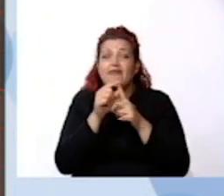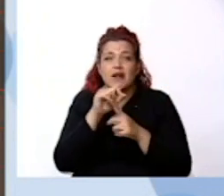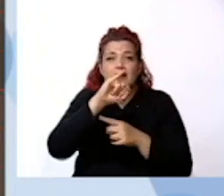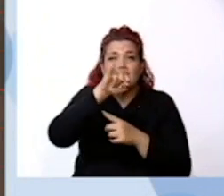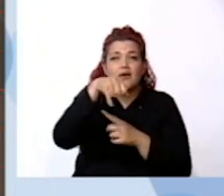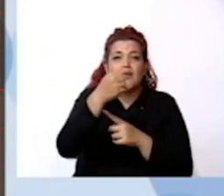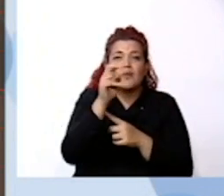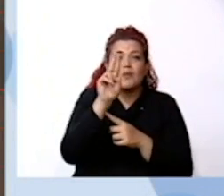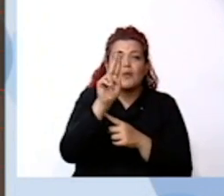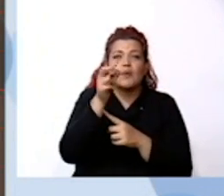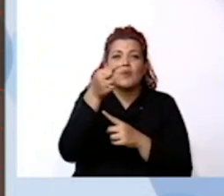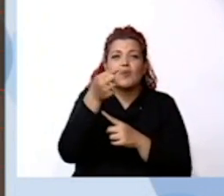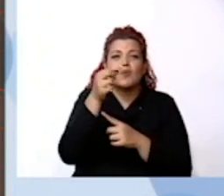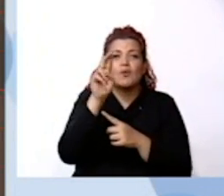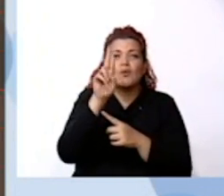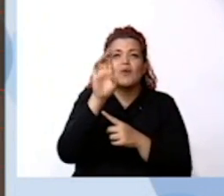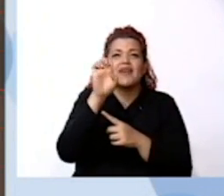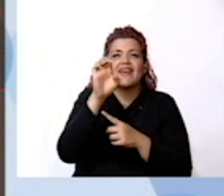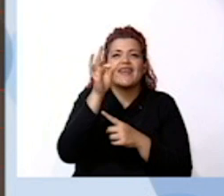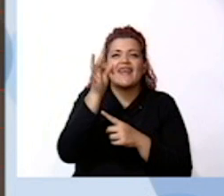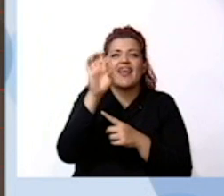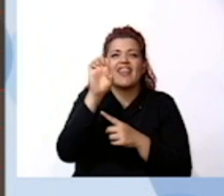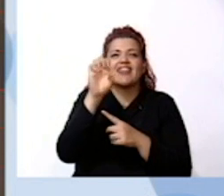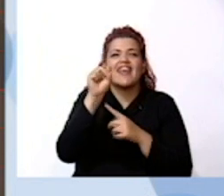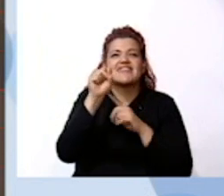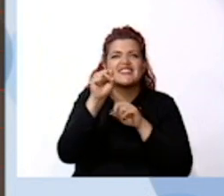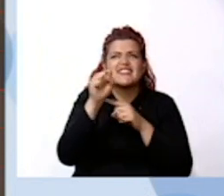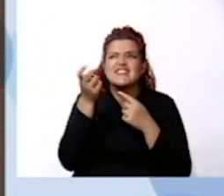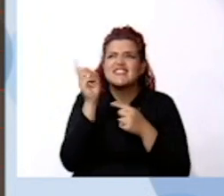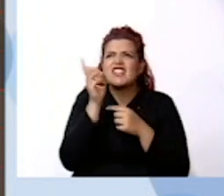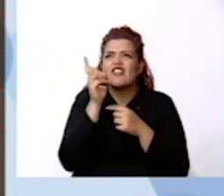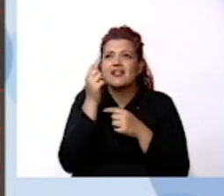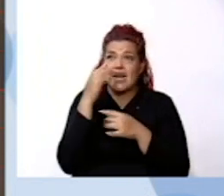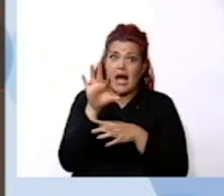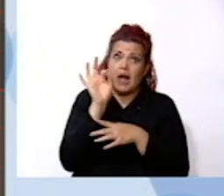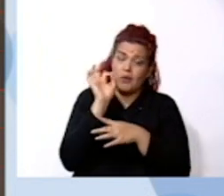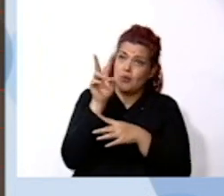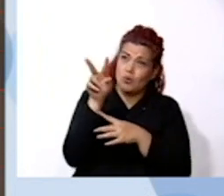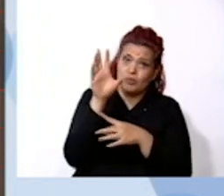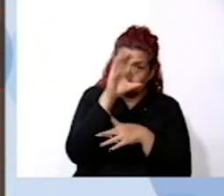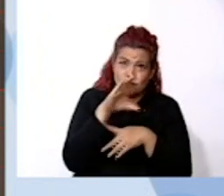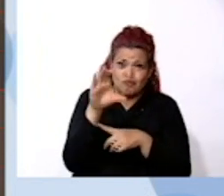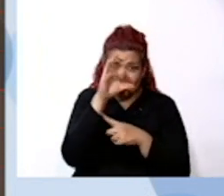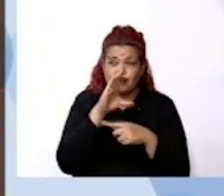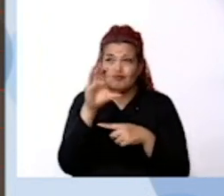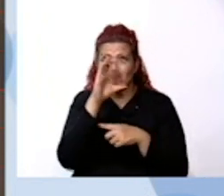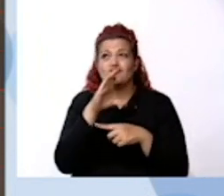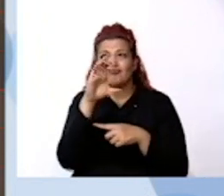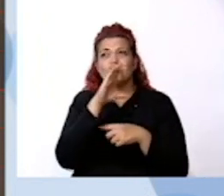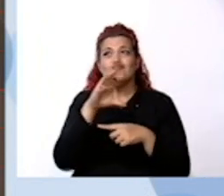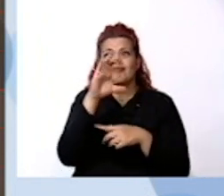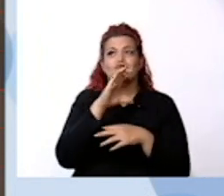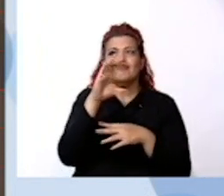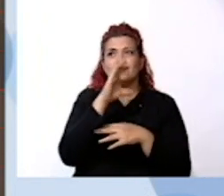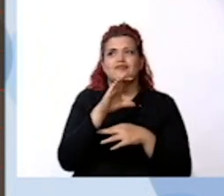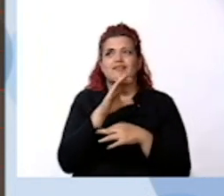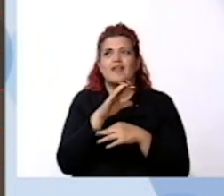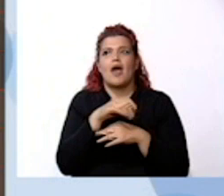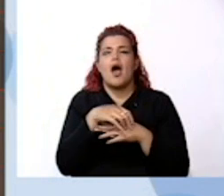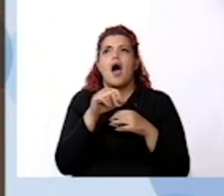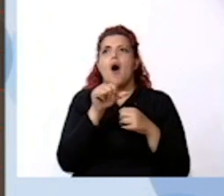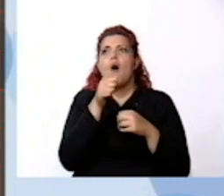¡Juguetes! Juguetes, juguetes, ay, no la encuentro. Ustedes ya la encontraron. Ay, ayúdenme.